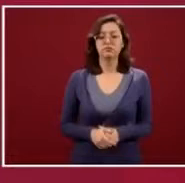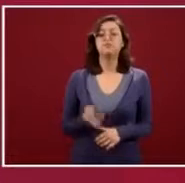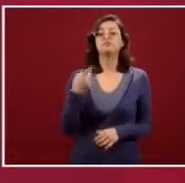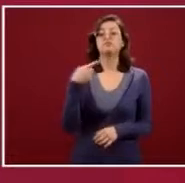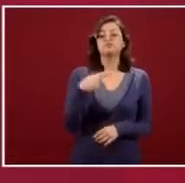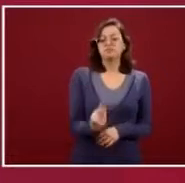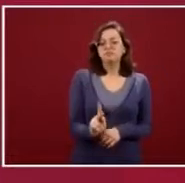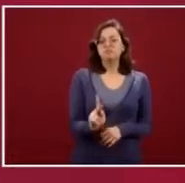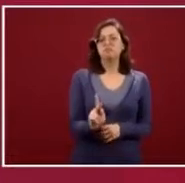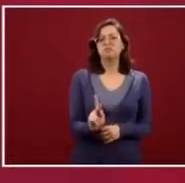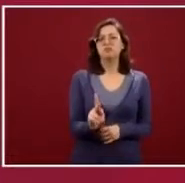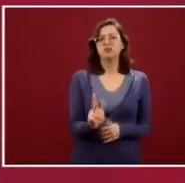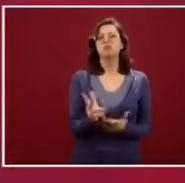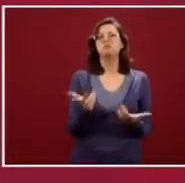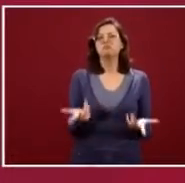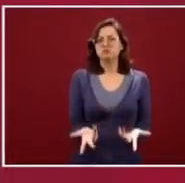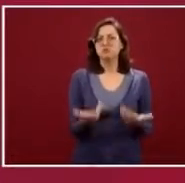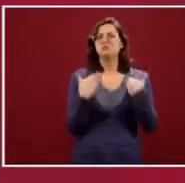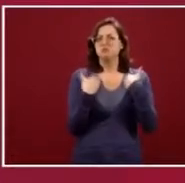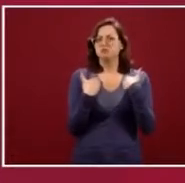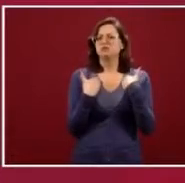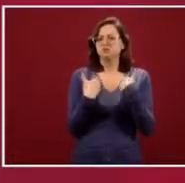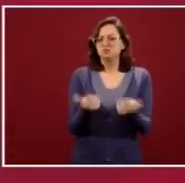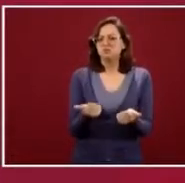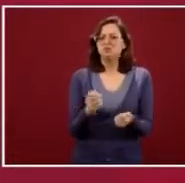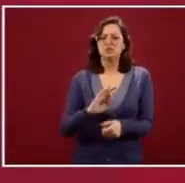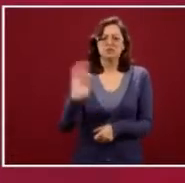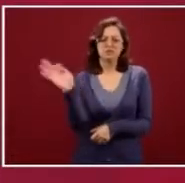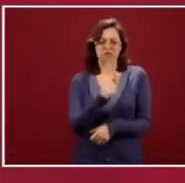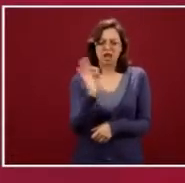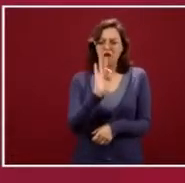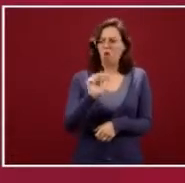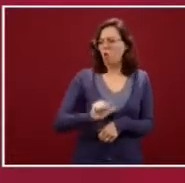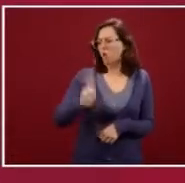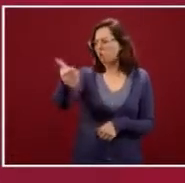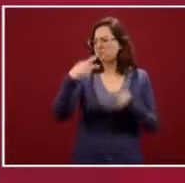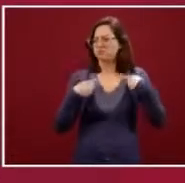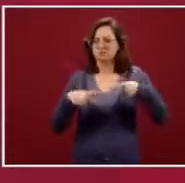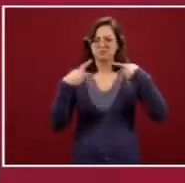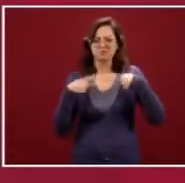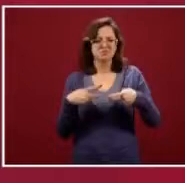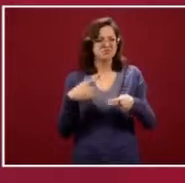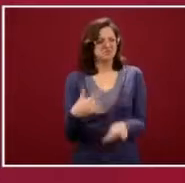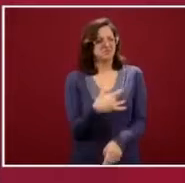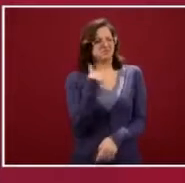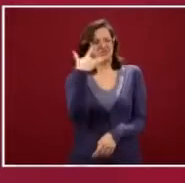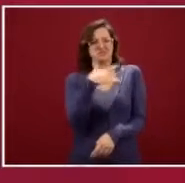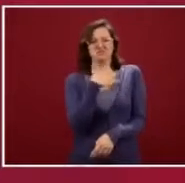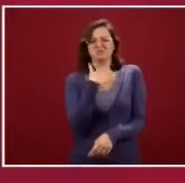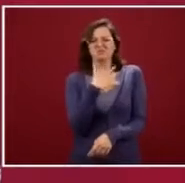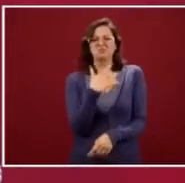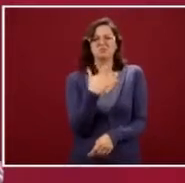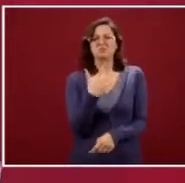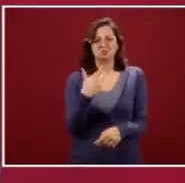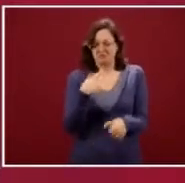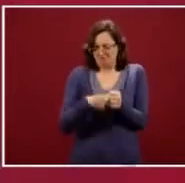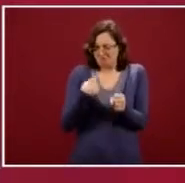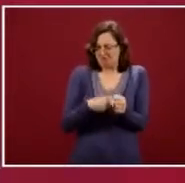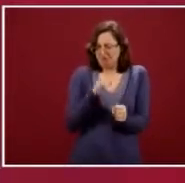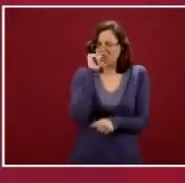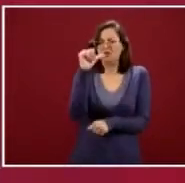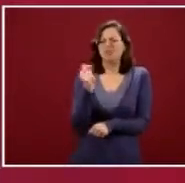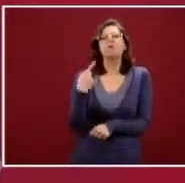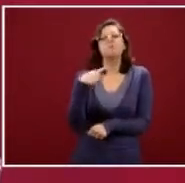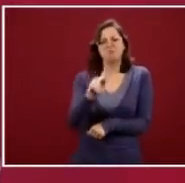Sin embargo, comprendemos que pudiera haber personas que les resulta tranquilizador realizarse